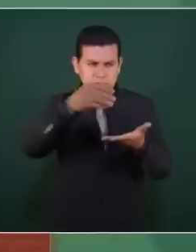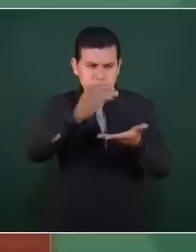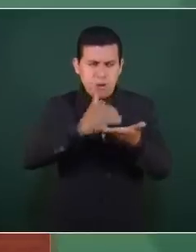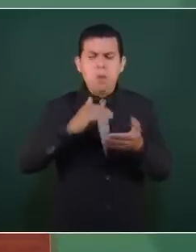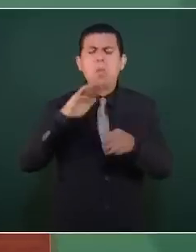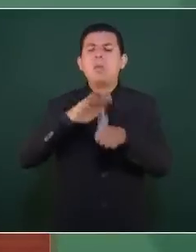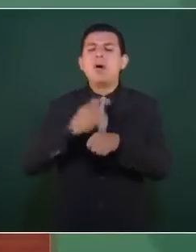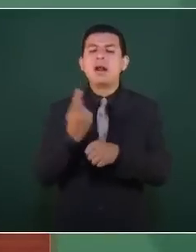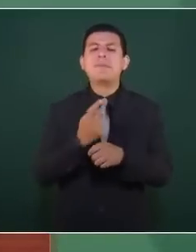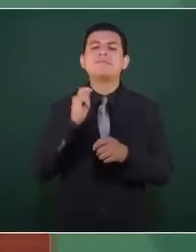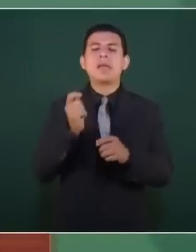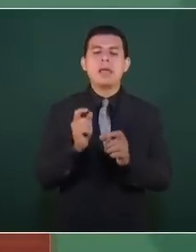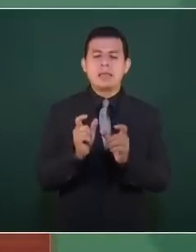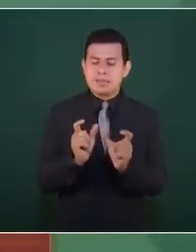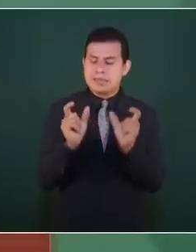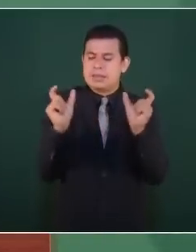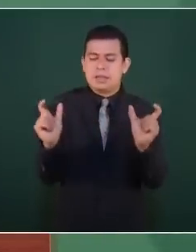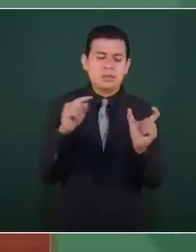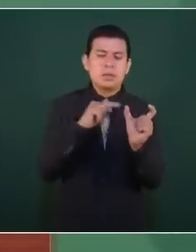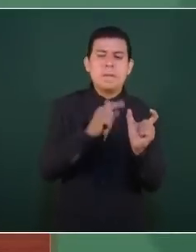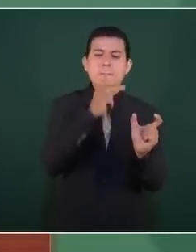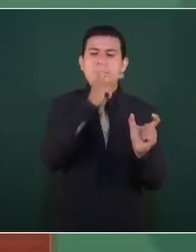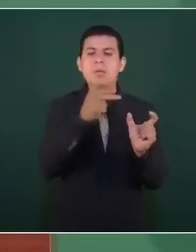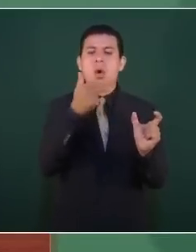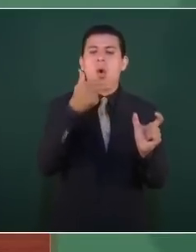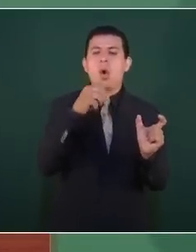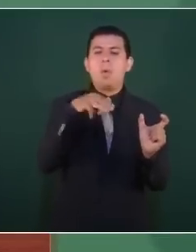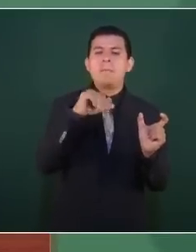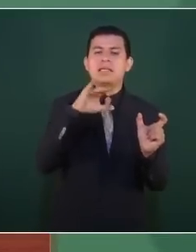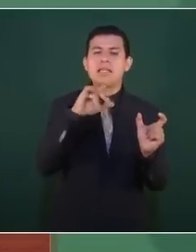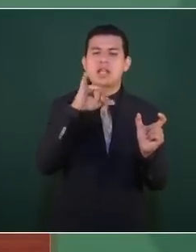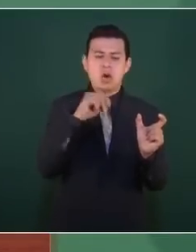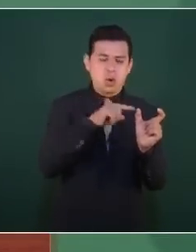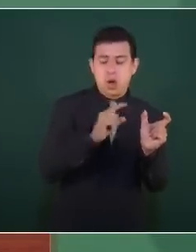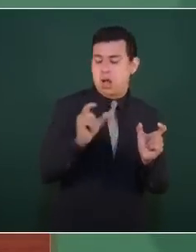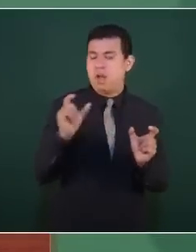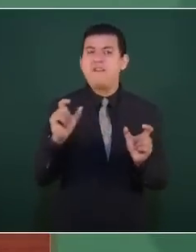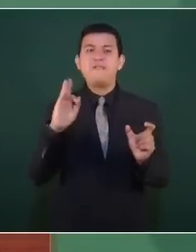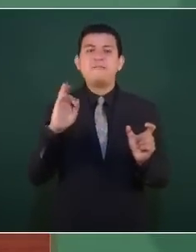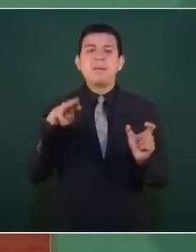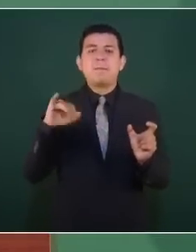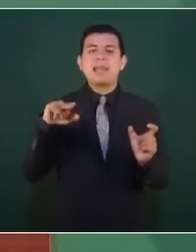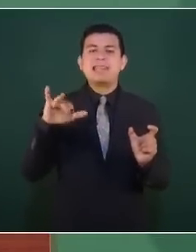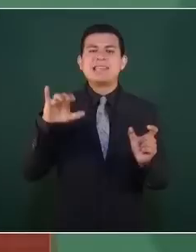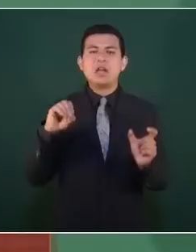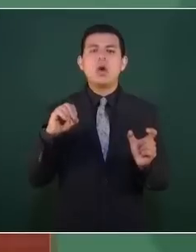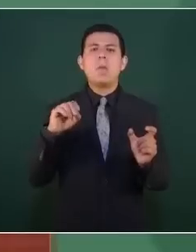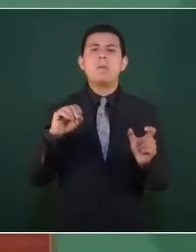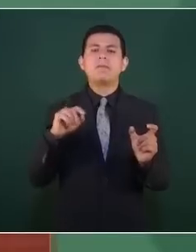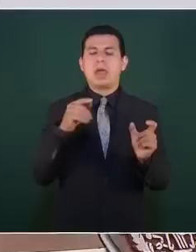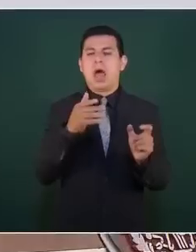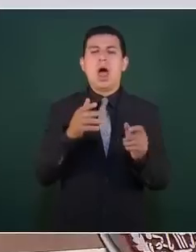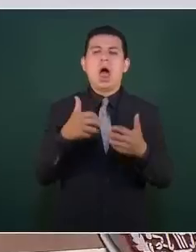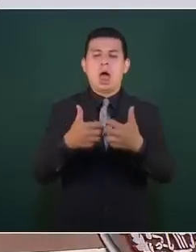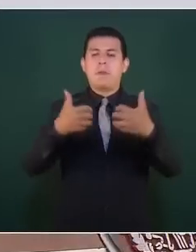presidente, la tipificación de los homicidios se hace a partir, en todo el país, se hace a partir del